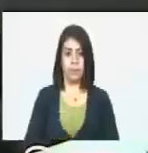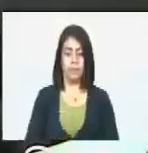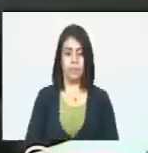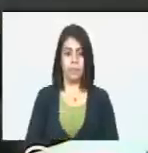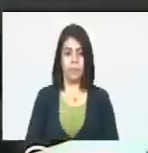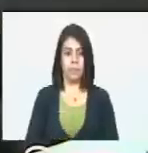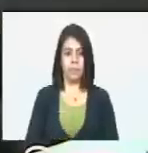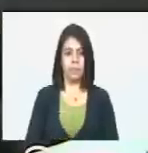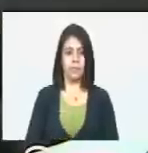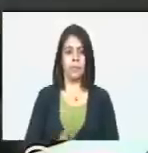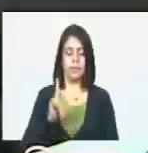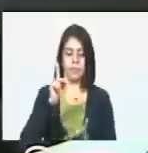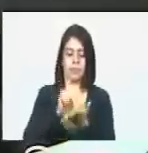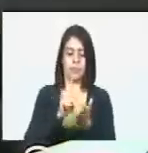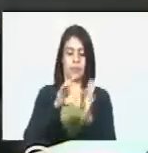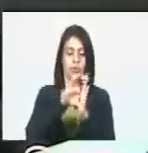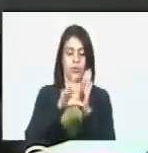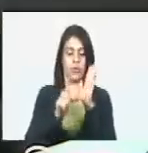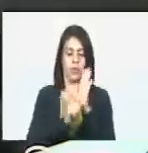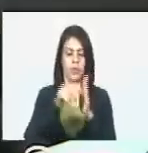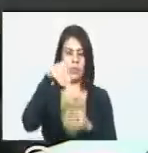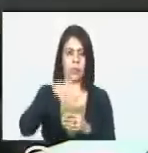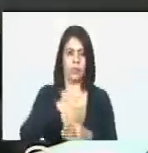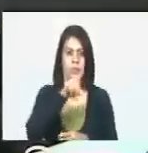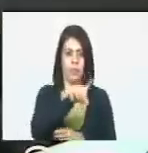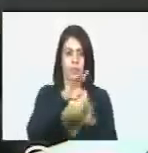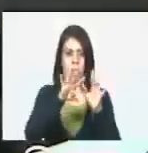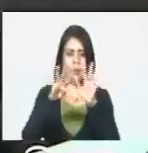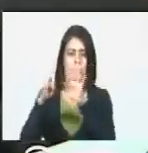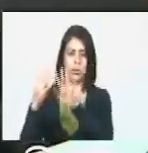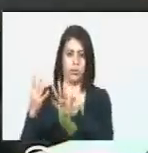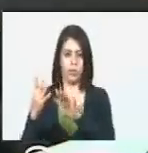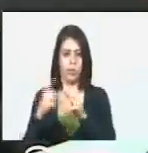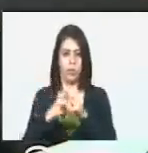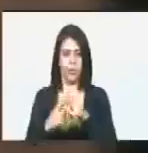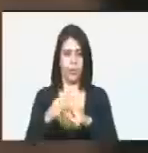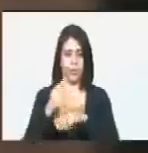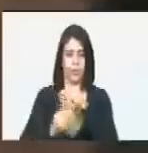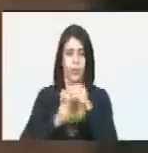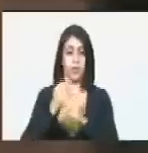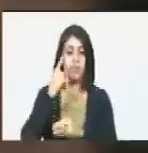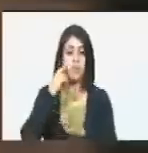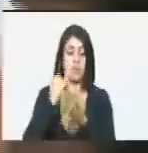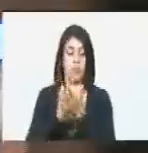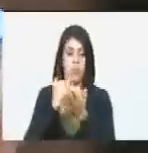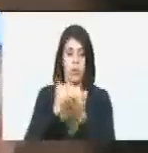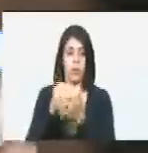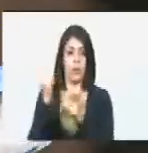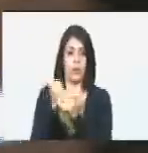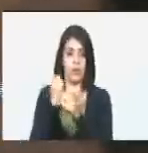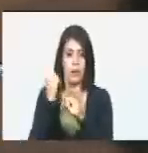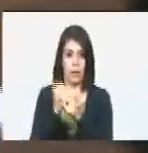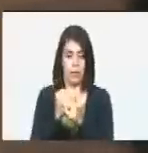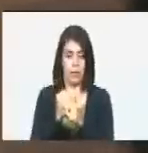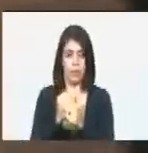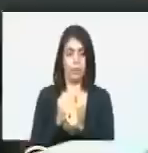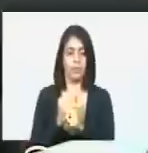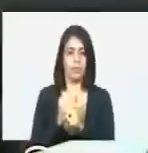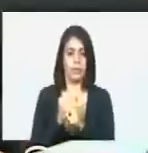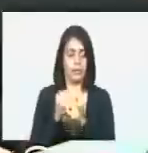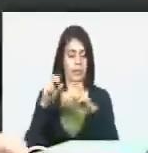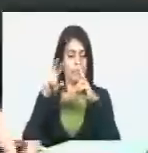en la Constituyente de 1999 y damos fe de su trabajo de hormiguita, de su